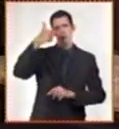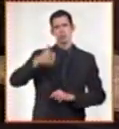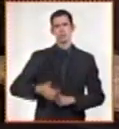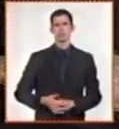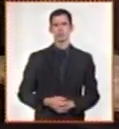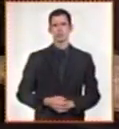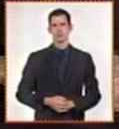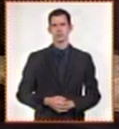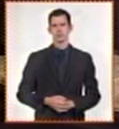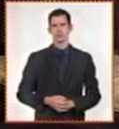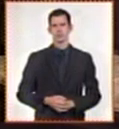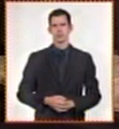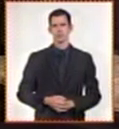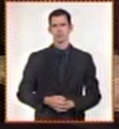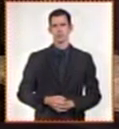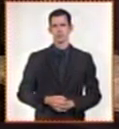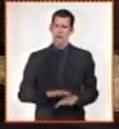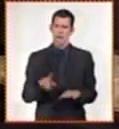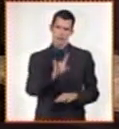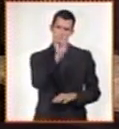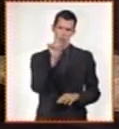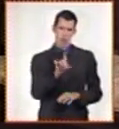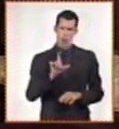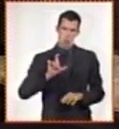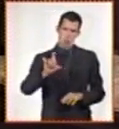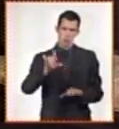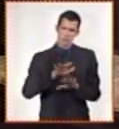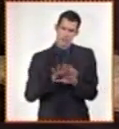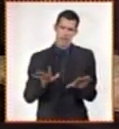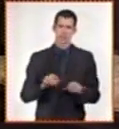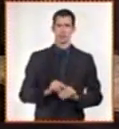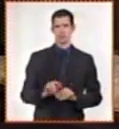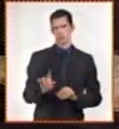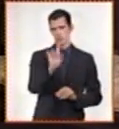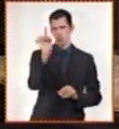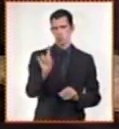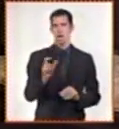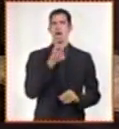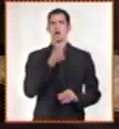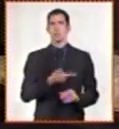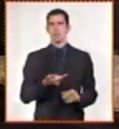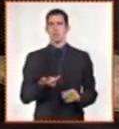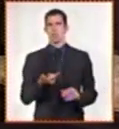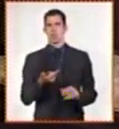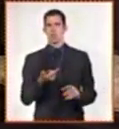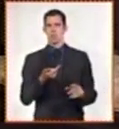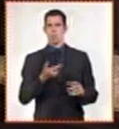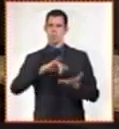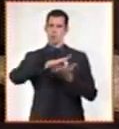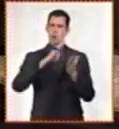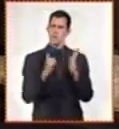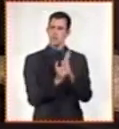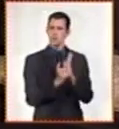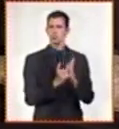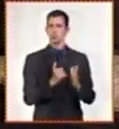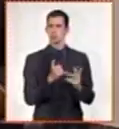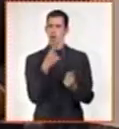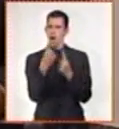última pregunta, ¿qué otros proyectos, en qué otros proyectos se materializa esa relación, esa